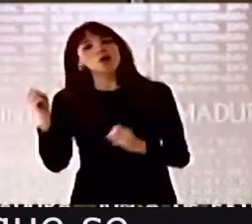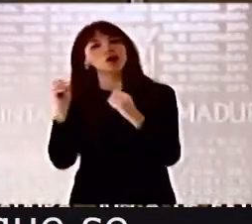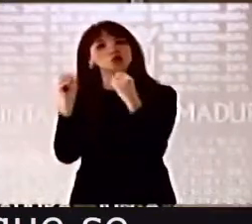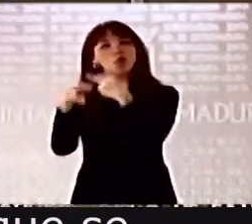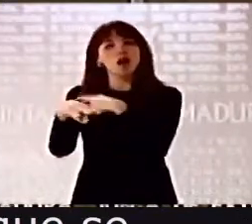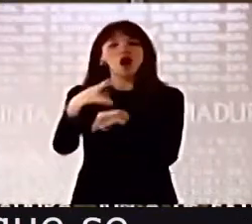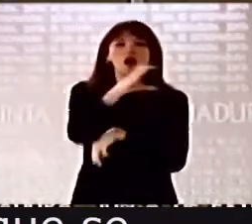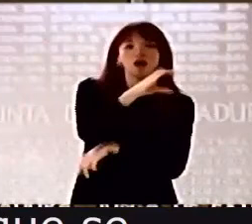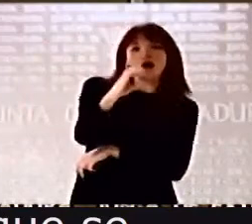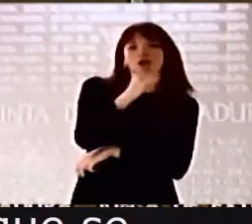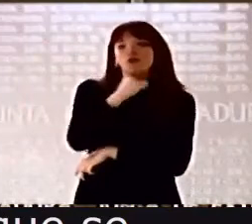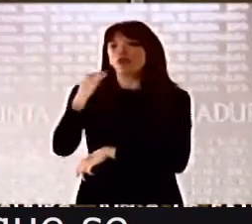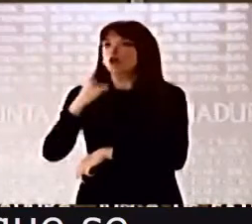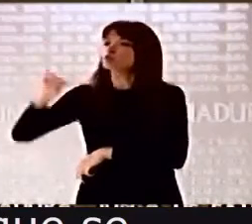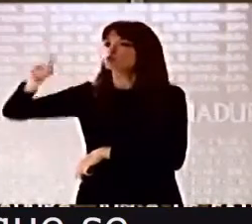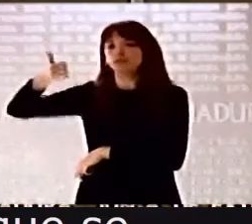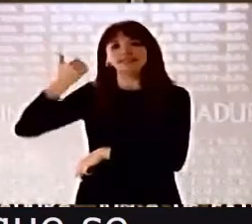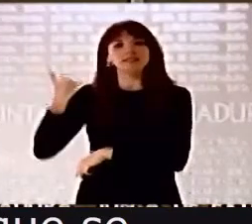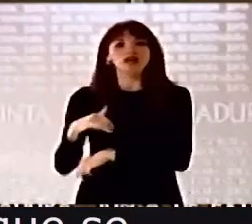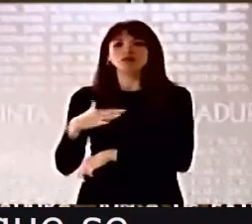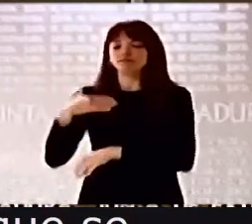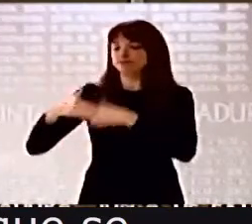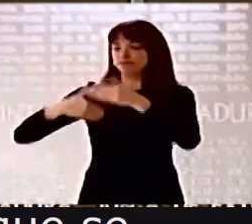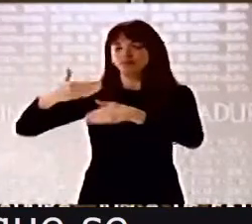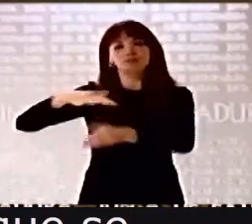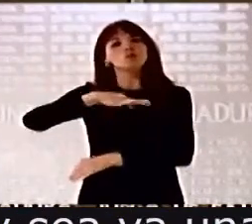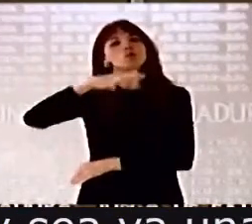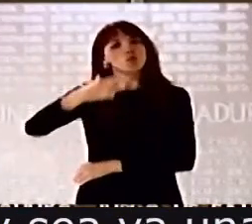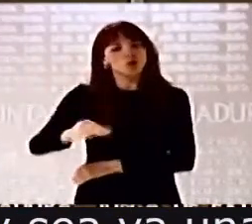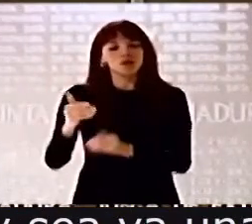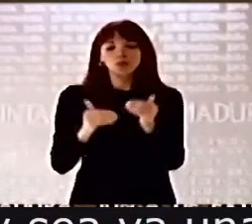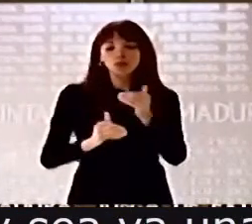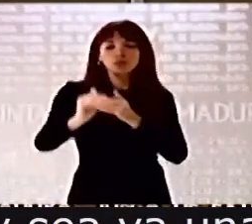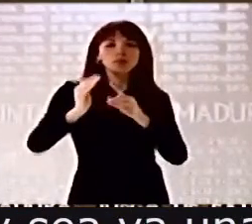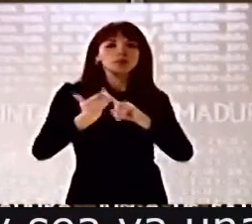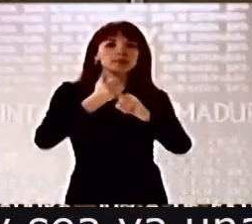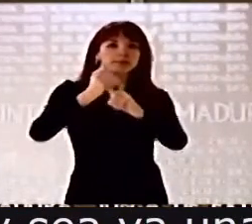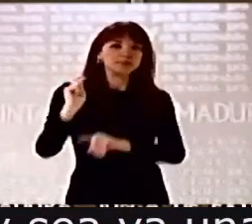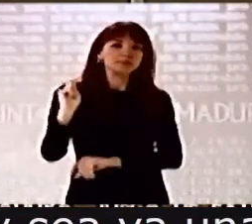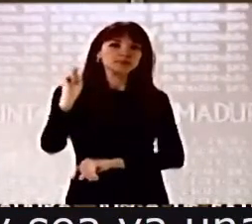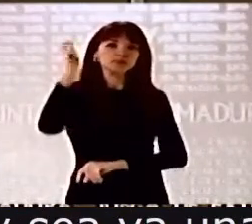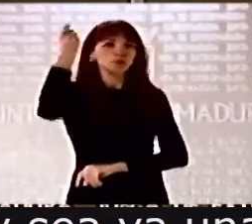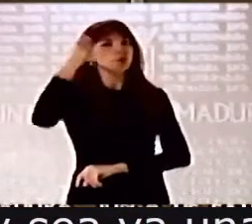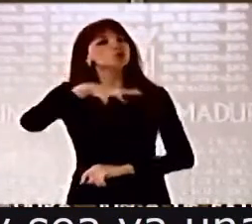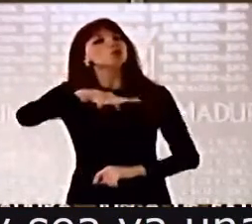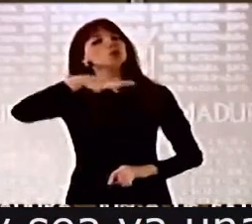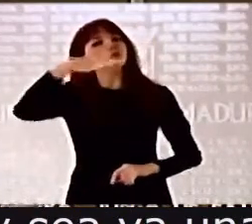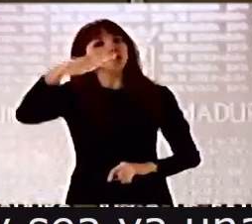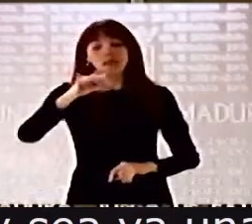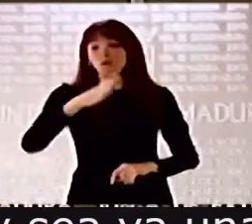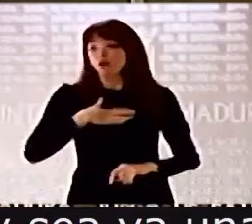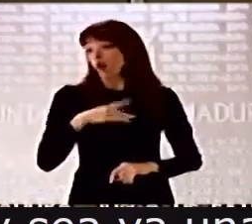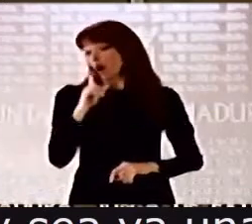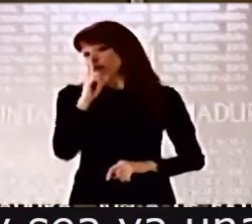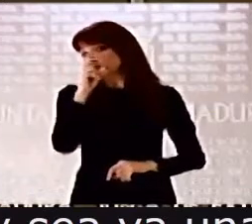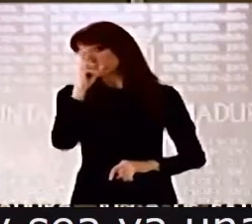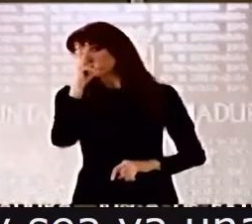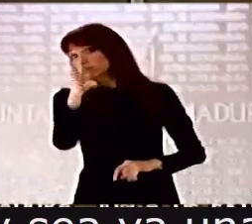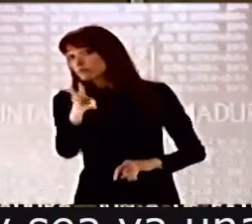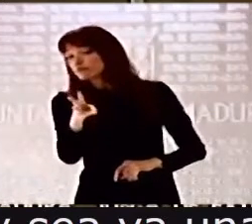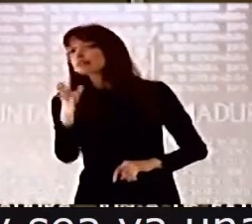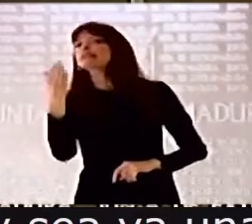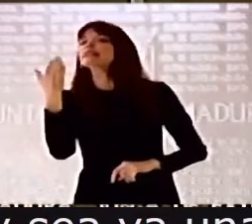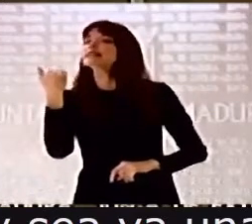y pueda ser en estos momentos ya una realidad que comienza su andadura para que en unos años podamos tener también